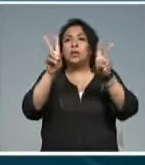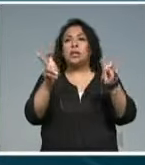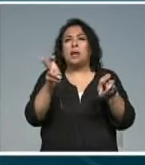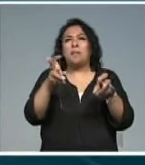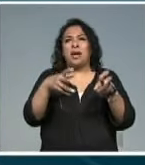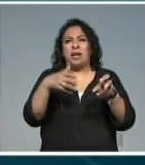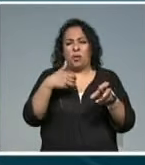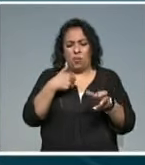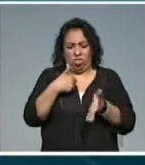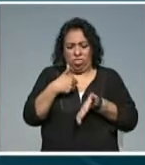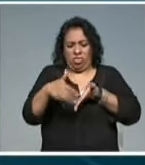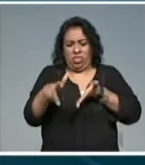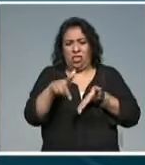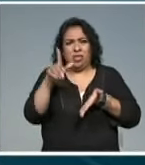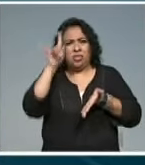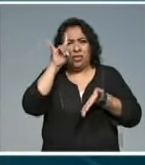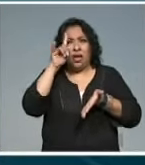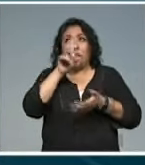Exorcismo de Dios.